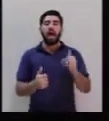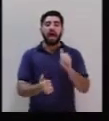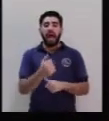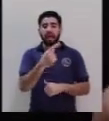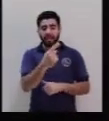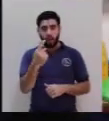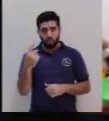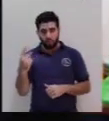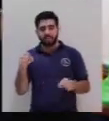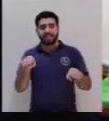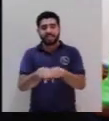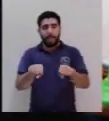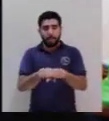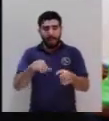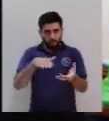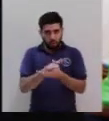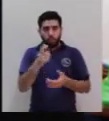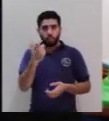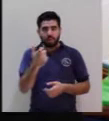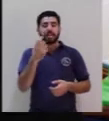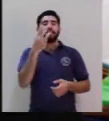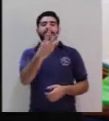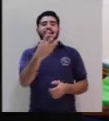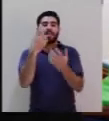nos van a costar 36 quetzales.